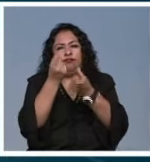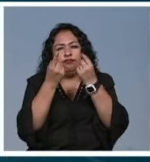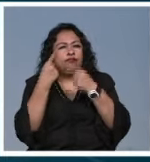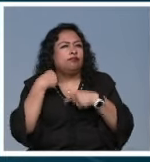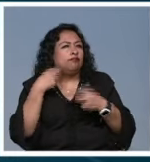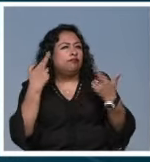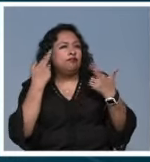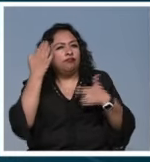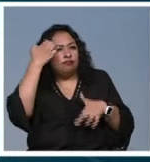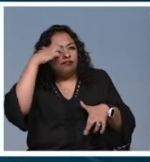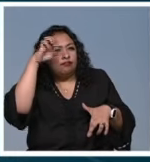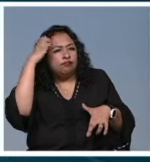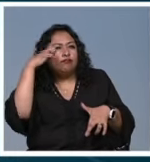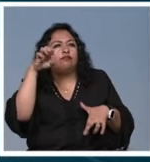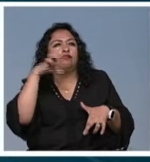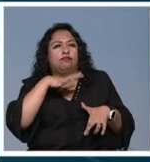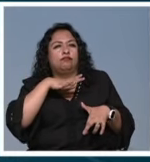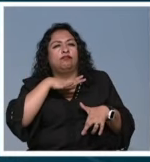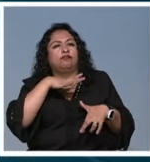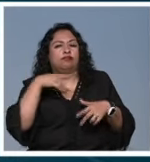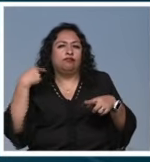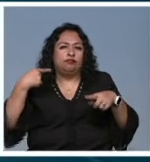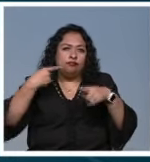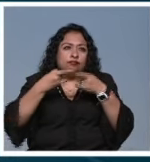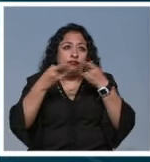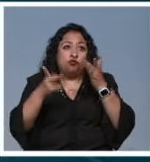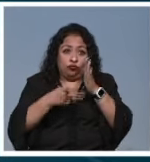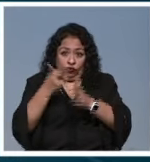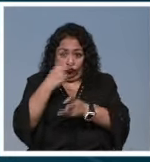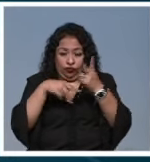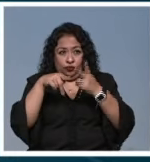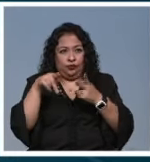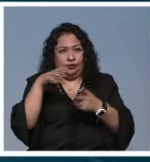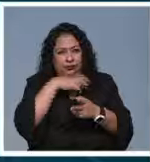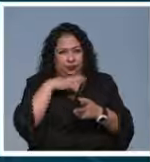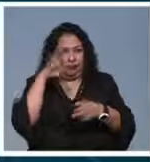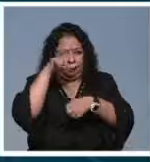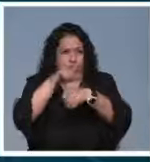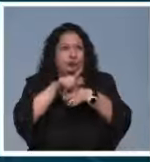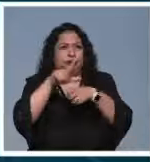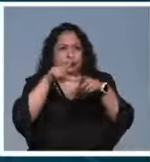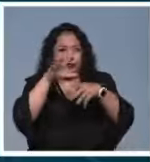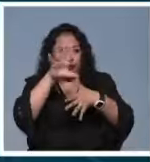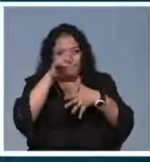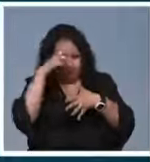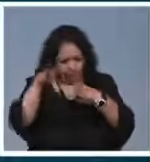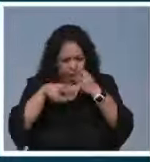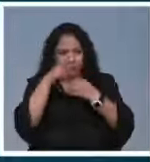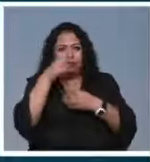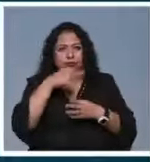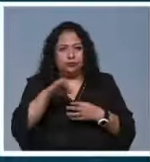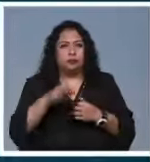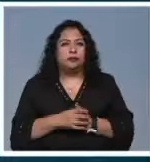sonidos y las experiencias que han dejado rastro por su historia vuelven a la capital cultural de América para sumarse a los festejos.